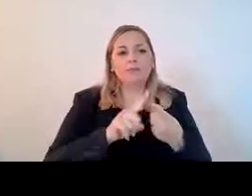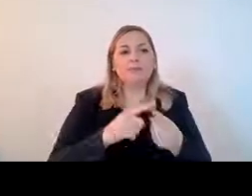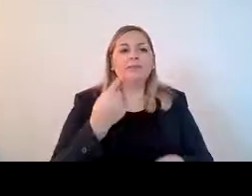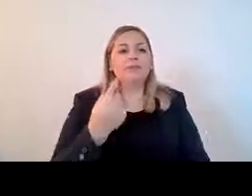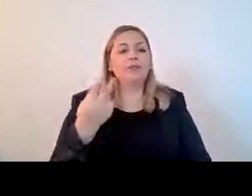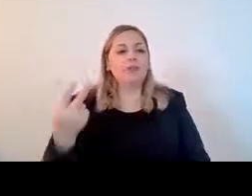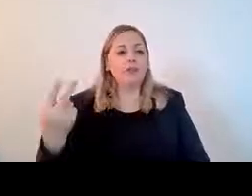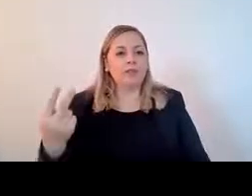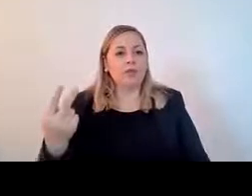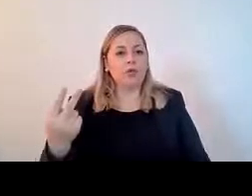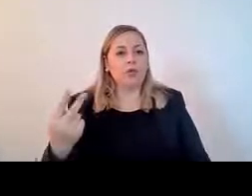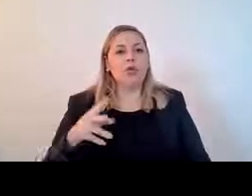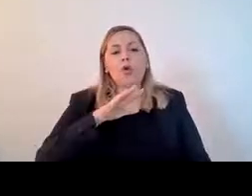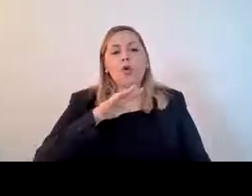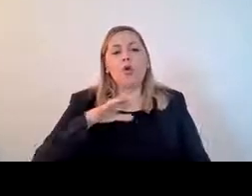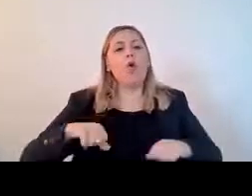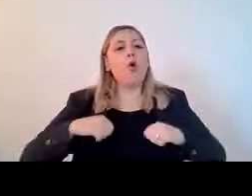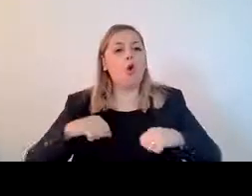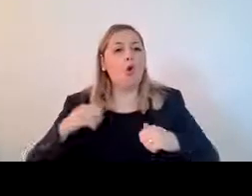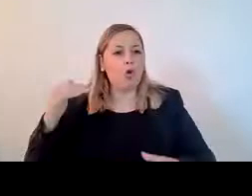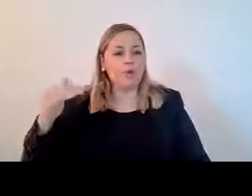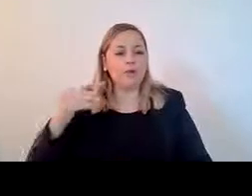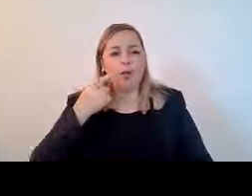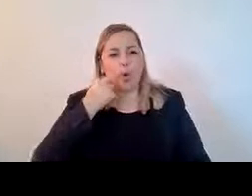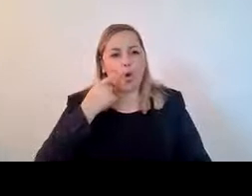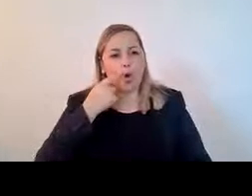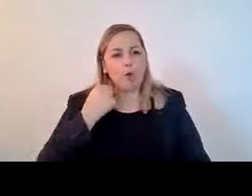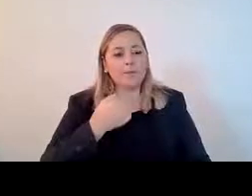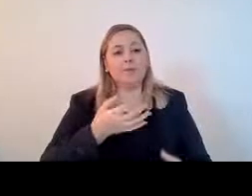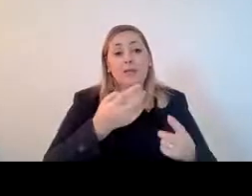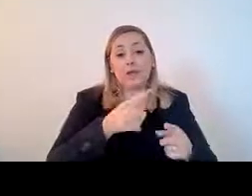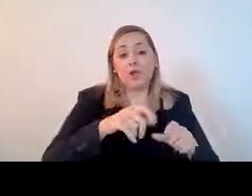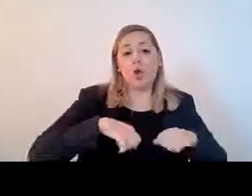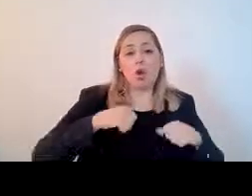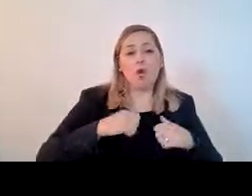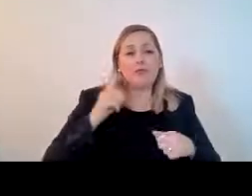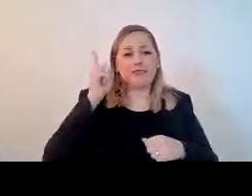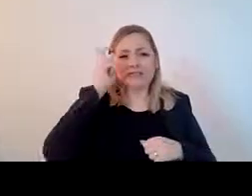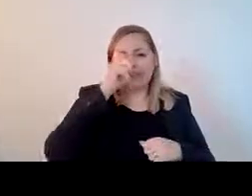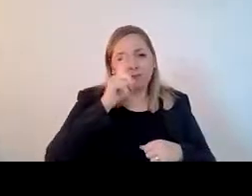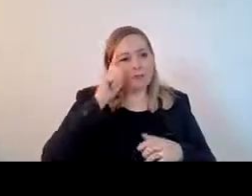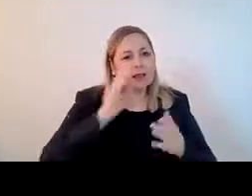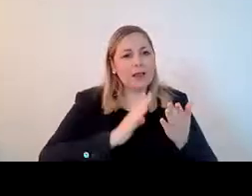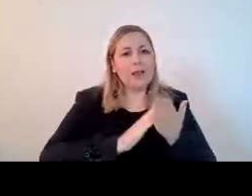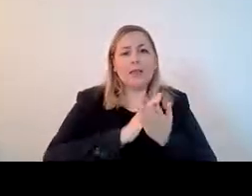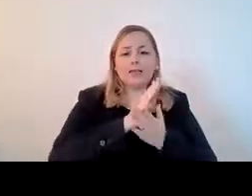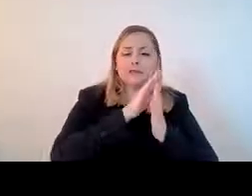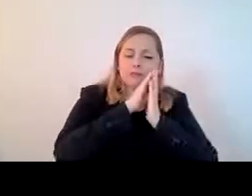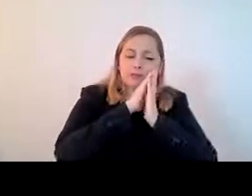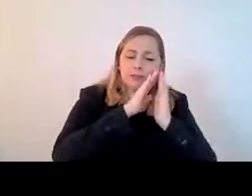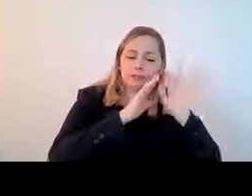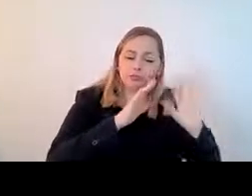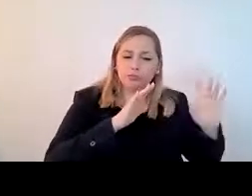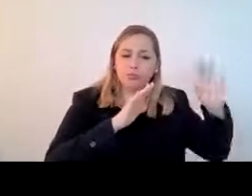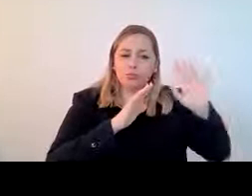también varones. Los resultados señalaron que los adolescentes tenían dificultades para iniciar y mantener el sueño durante el